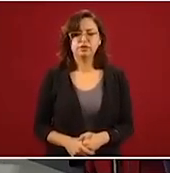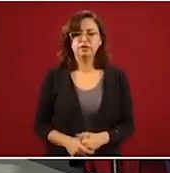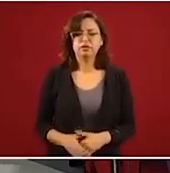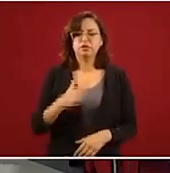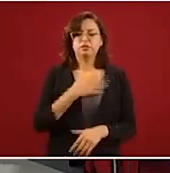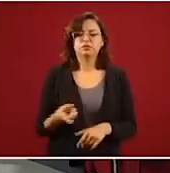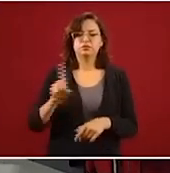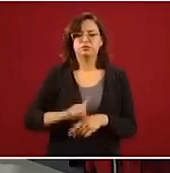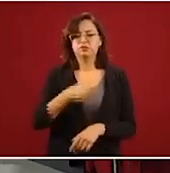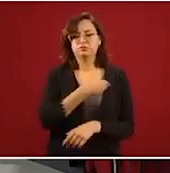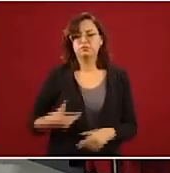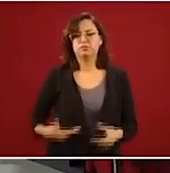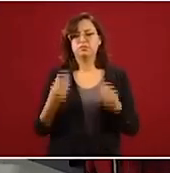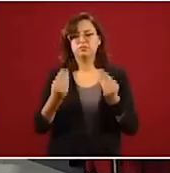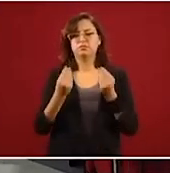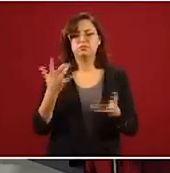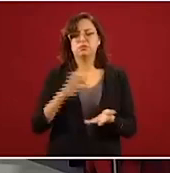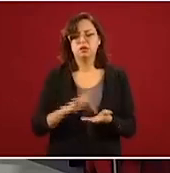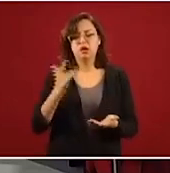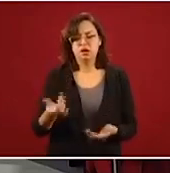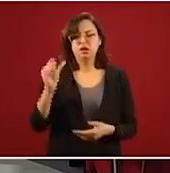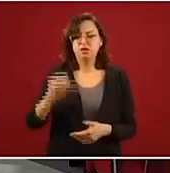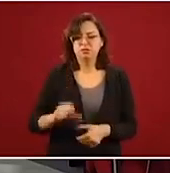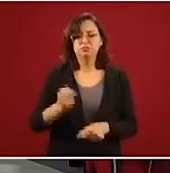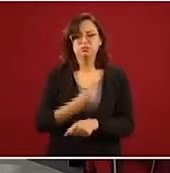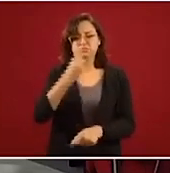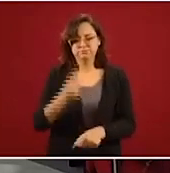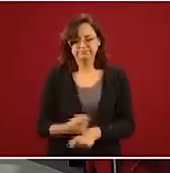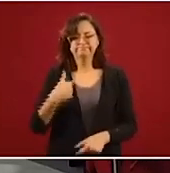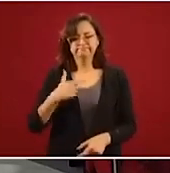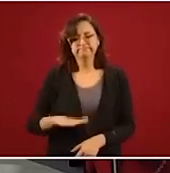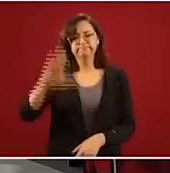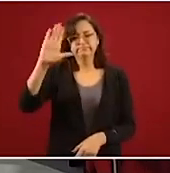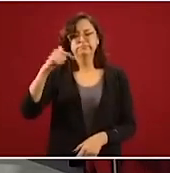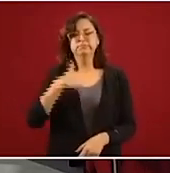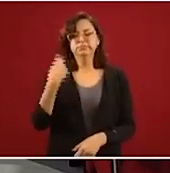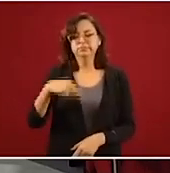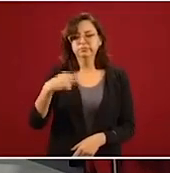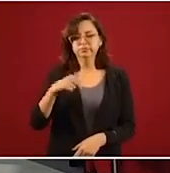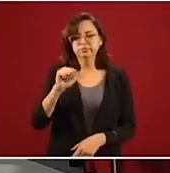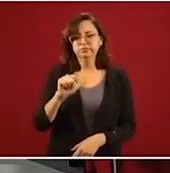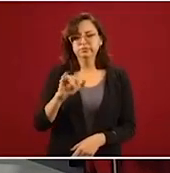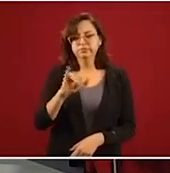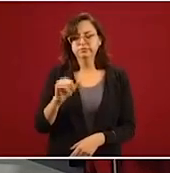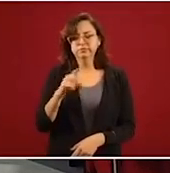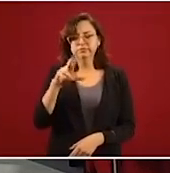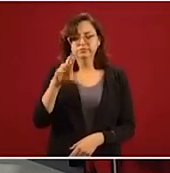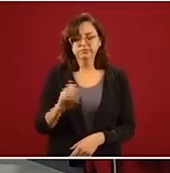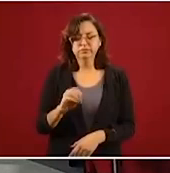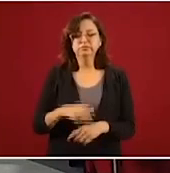Buenos días, señor presidente. Muchas gracias por la oportunidad. Mi nombre es Alejandro Vázquez y vengo del estado de Wisconsin, de los Estados Unidos, del periódico